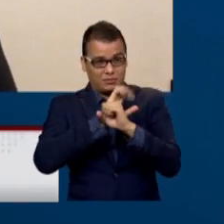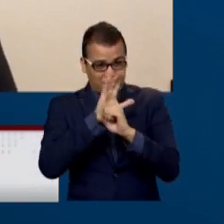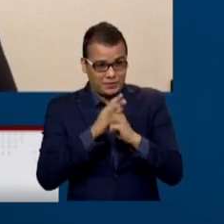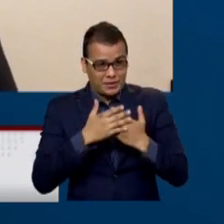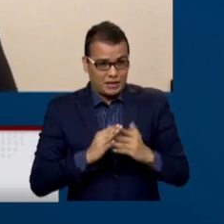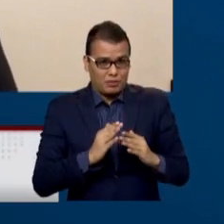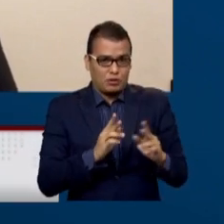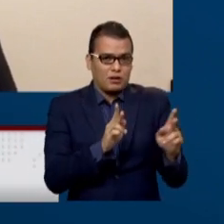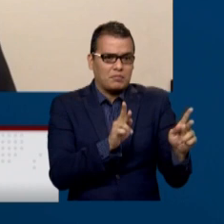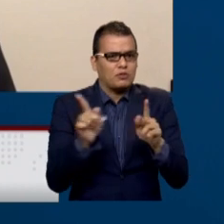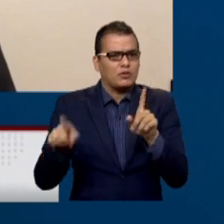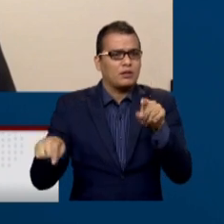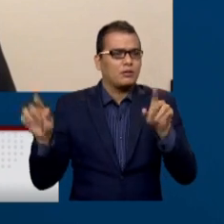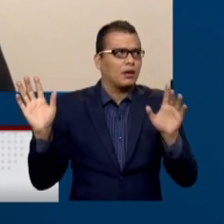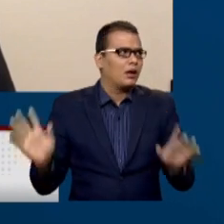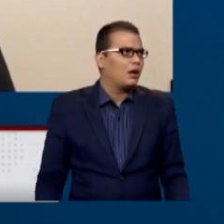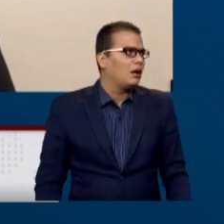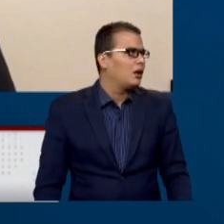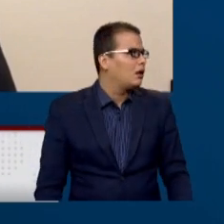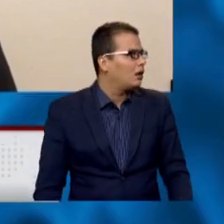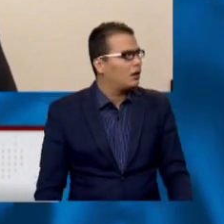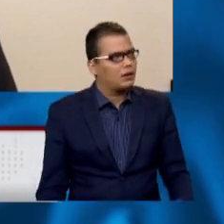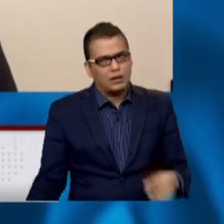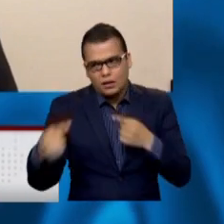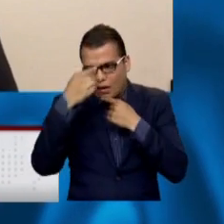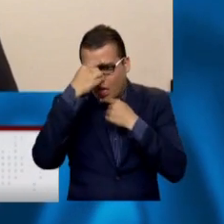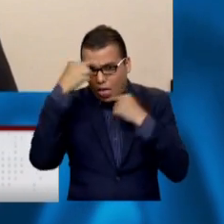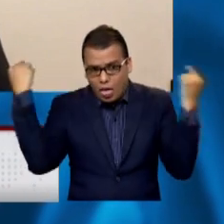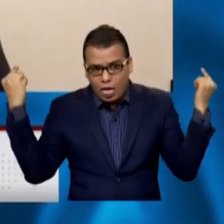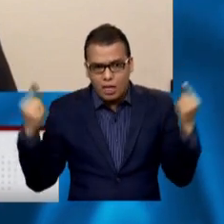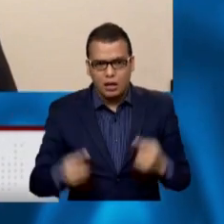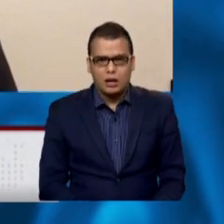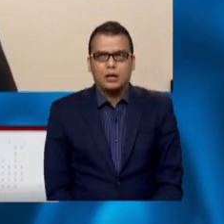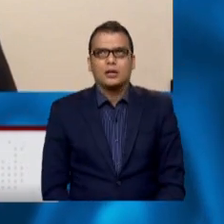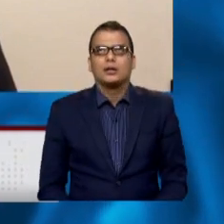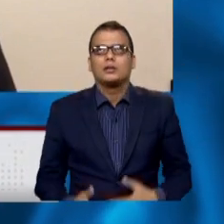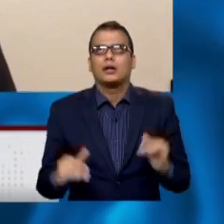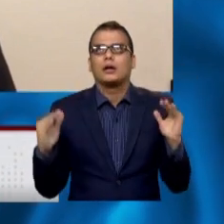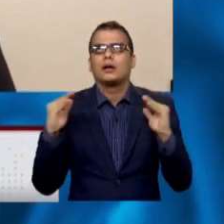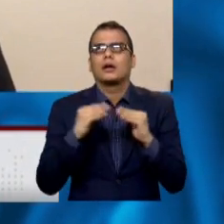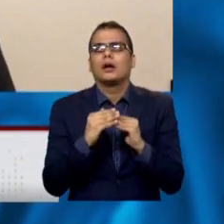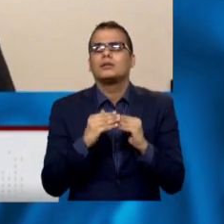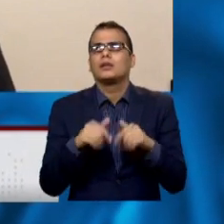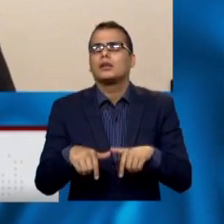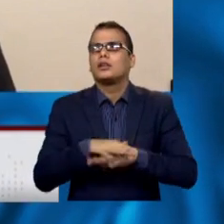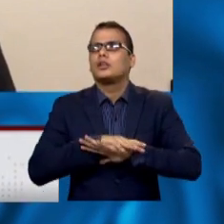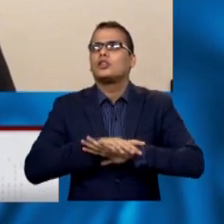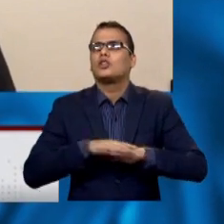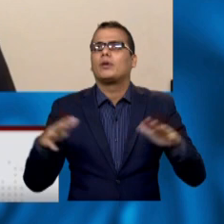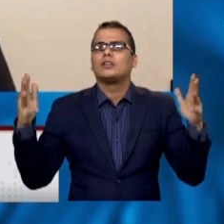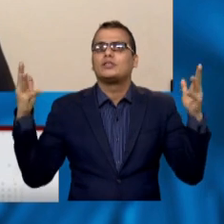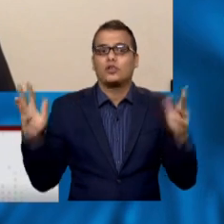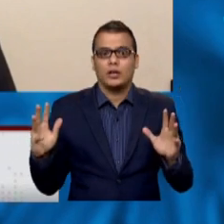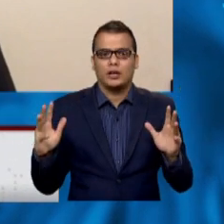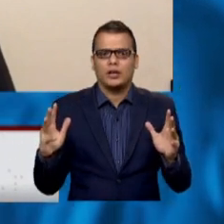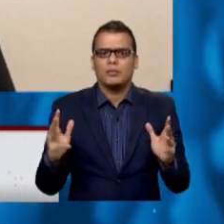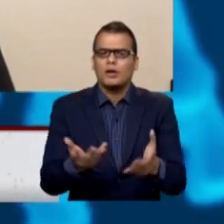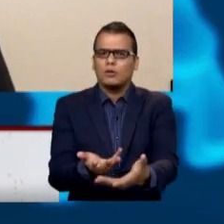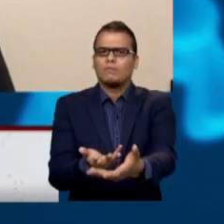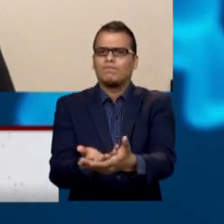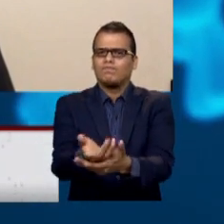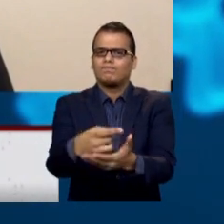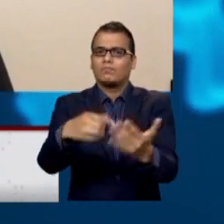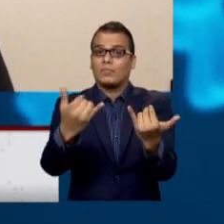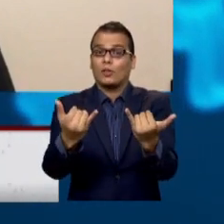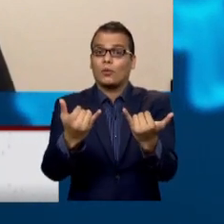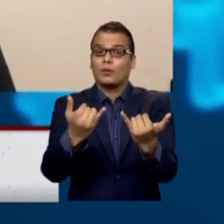gente muchas veces termina cansándose un poco de la cuarentena, también empieza la inquietud económica. ¿Qué recomendación le hacemos, sobre todo para este